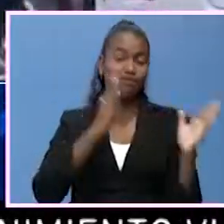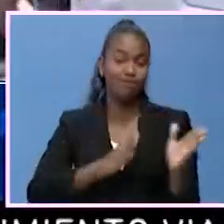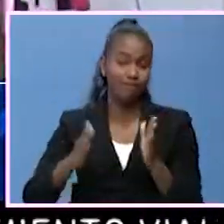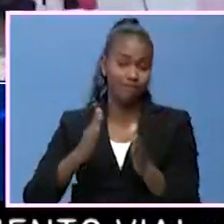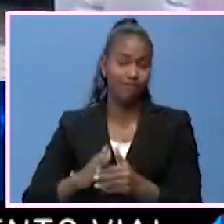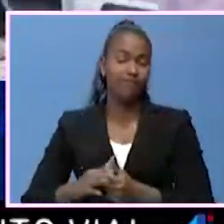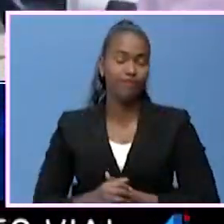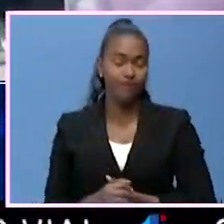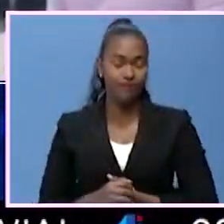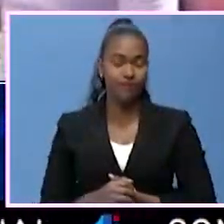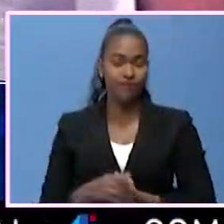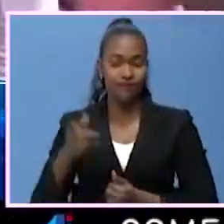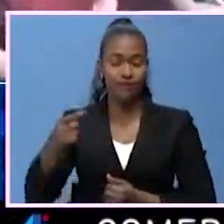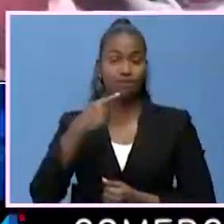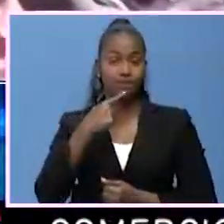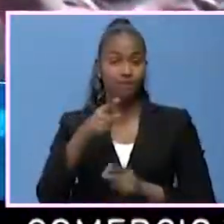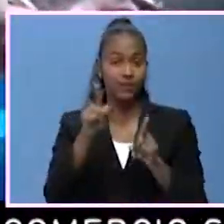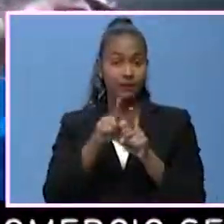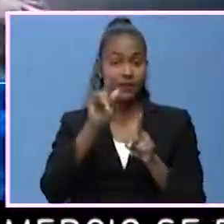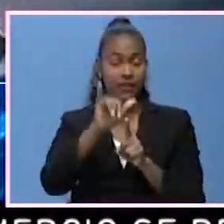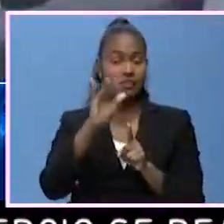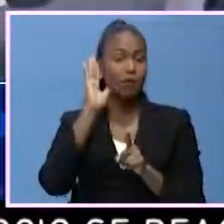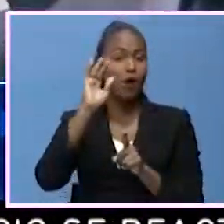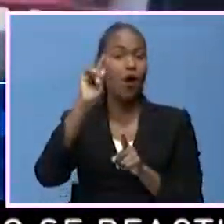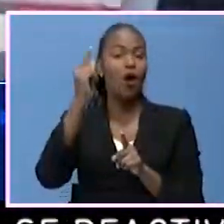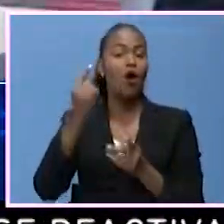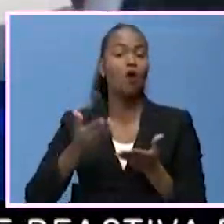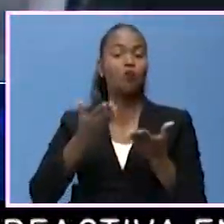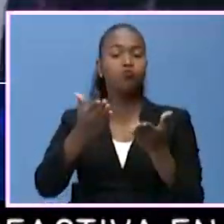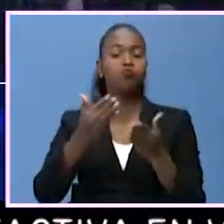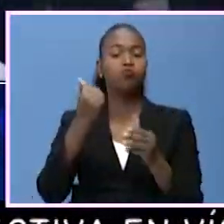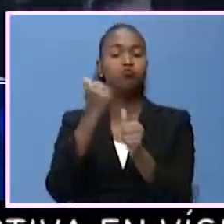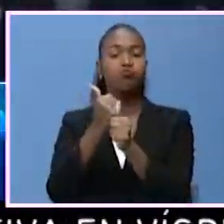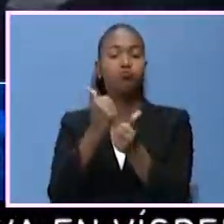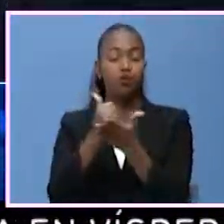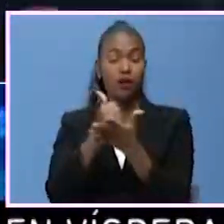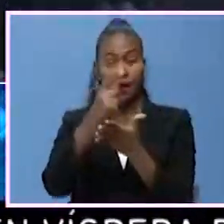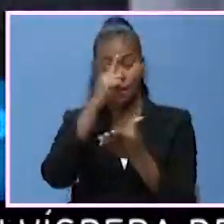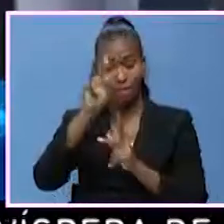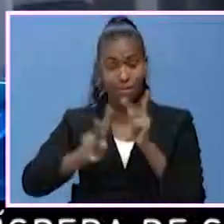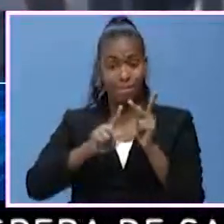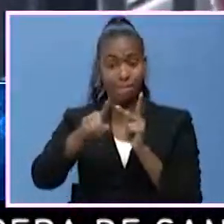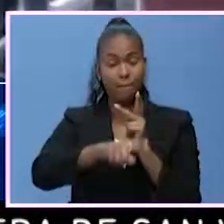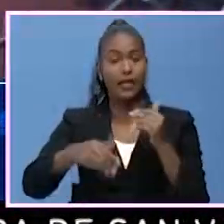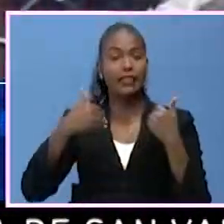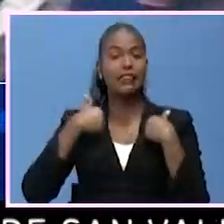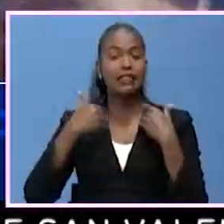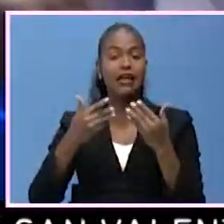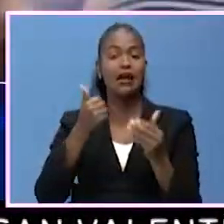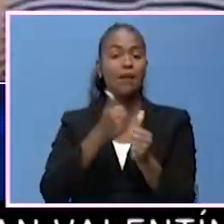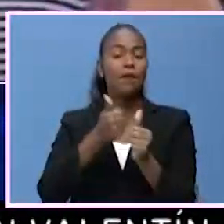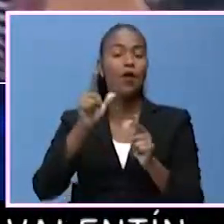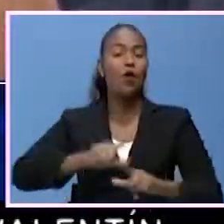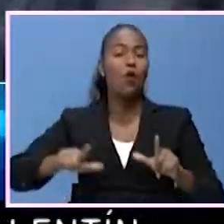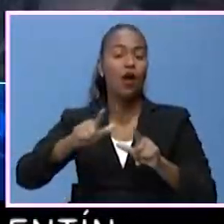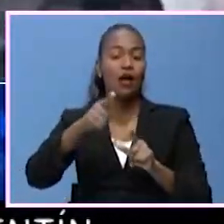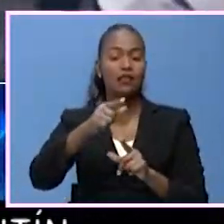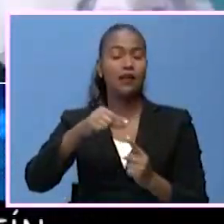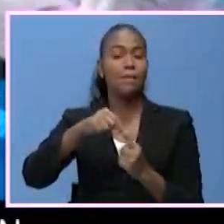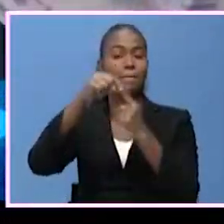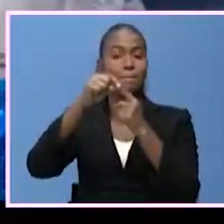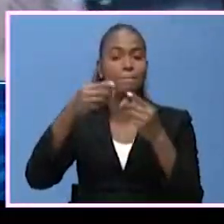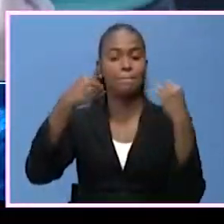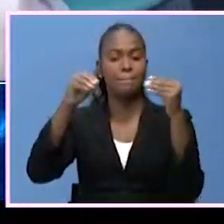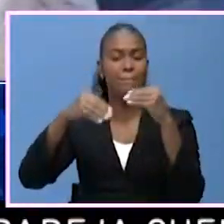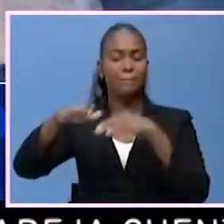avanzado. La alcaldesa sostuvo que esta zona será remozada totalmente con el fin de que la ciudadanía tenga un mejor lugar debido a que es la principal